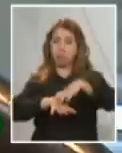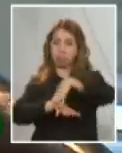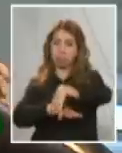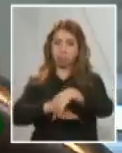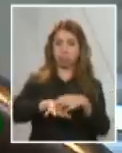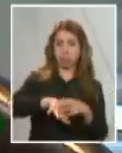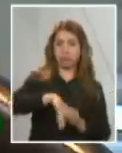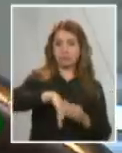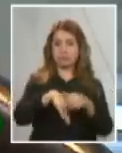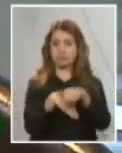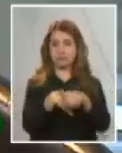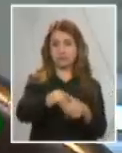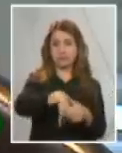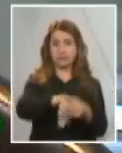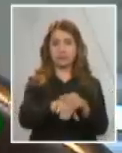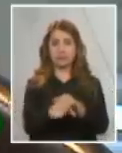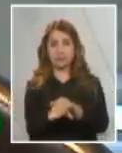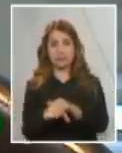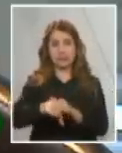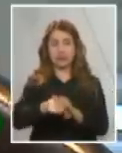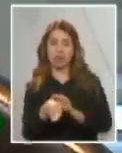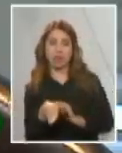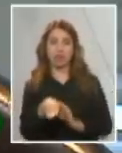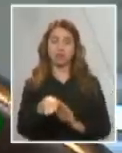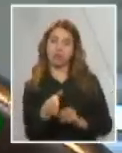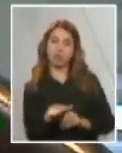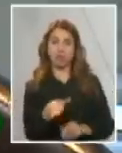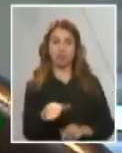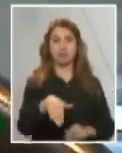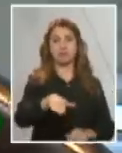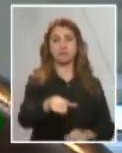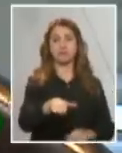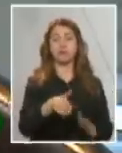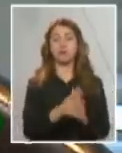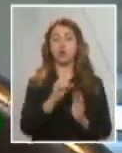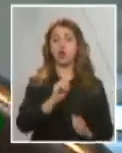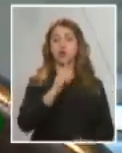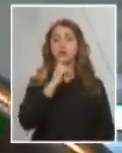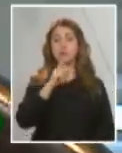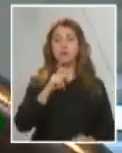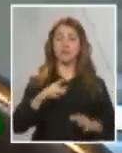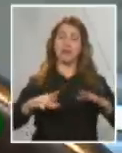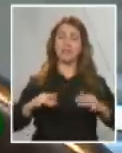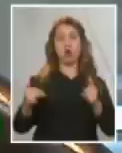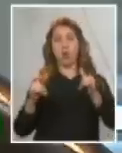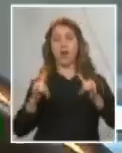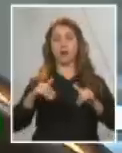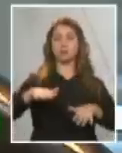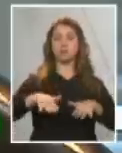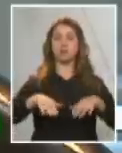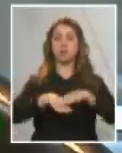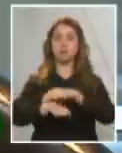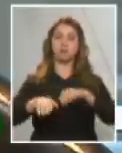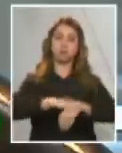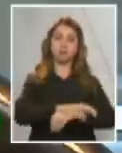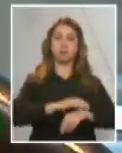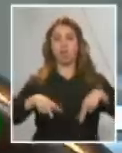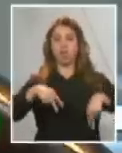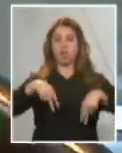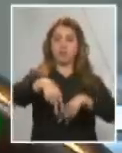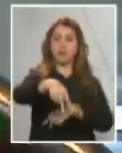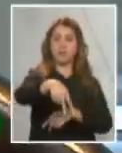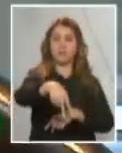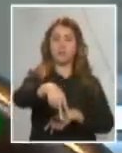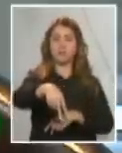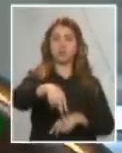deformes, chuecos, no tendrían estabilidad. Hay niños, por ejemplo, que con las OTP son felices porque juegan al fútbol, corren, no se caen. Sacas